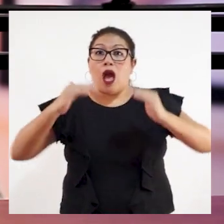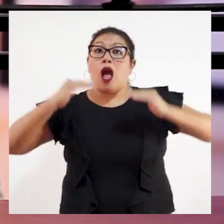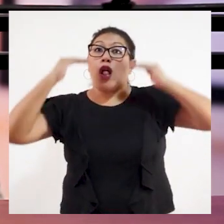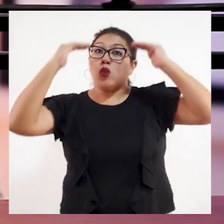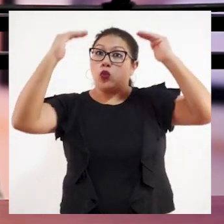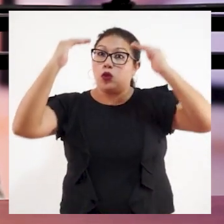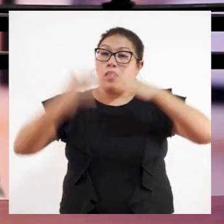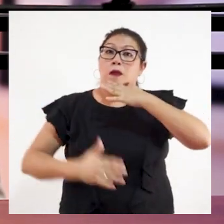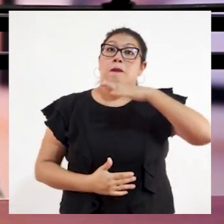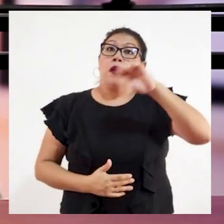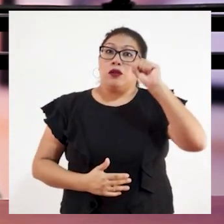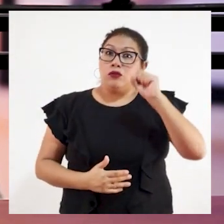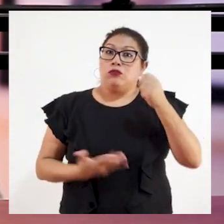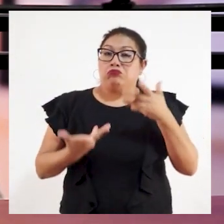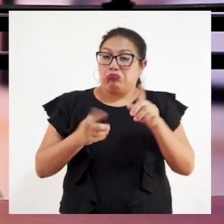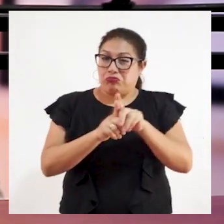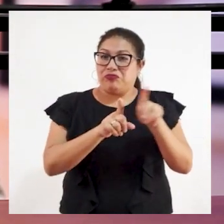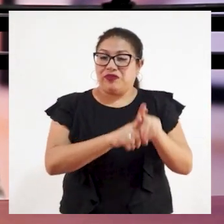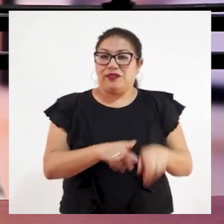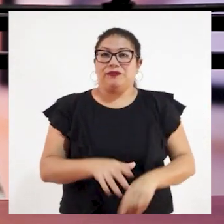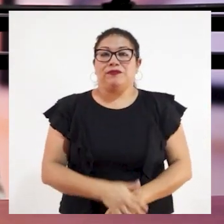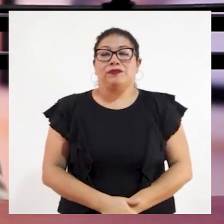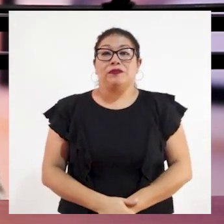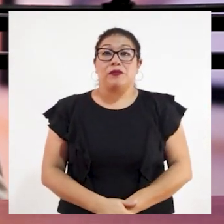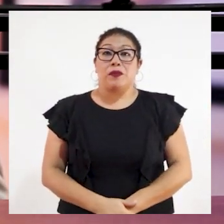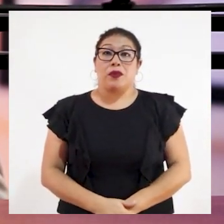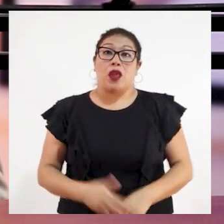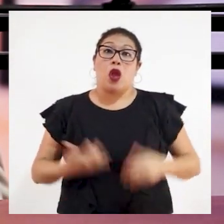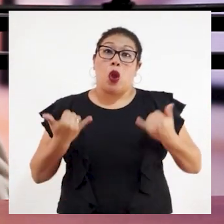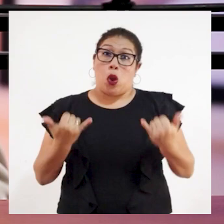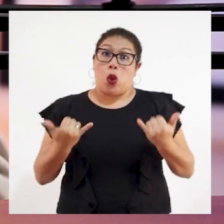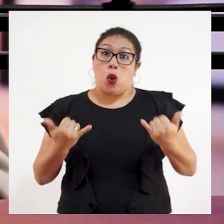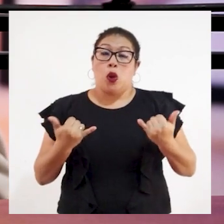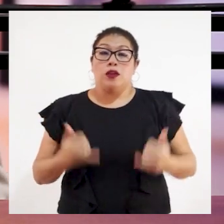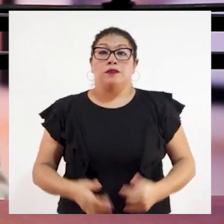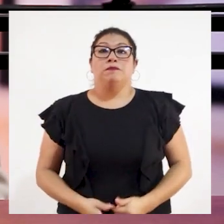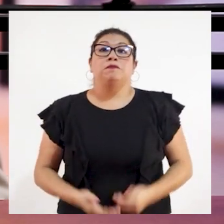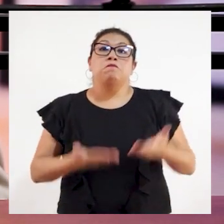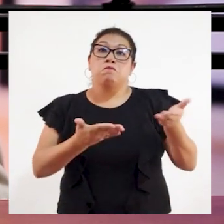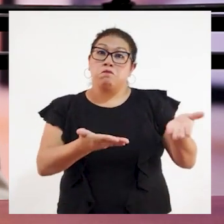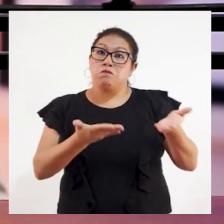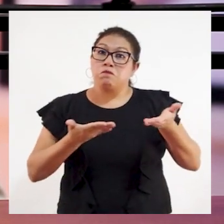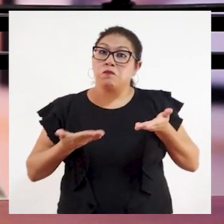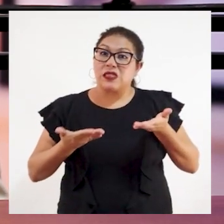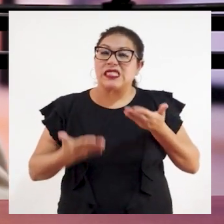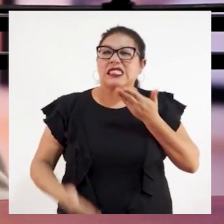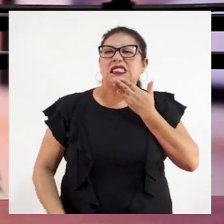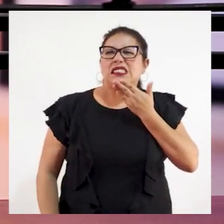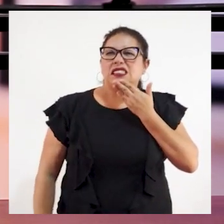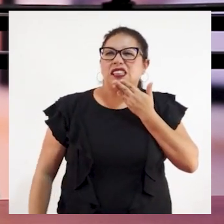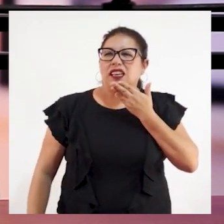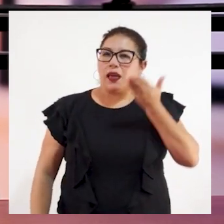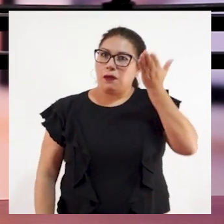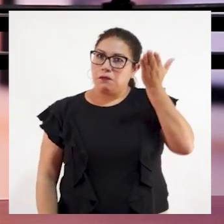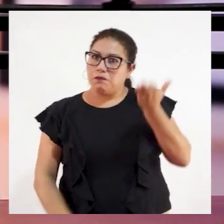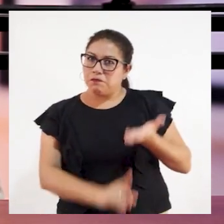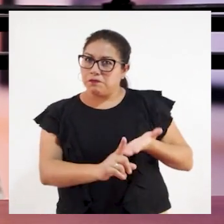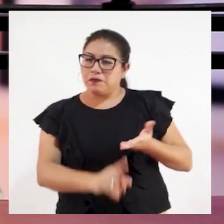Adulto mayor y todo ello. Para esto nos acompaña la